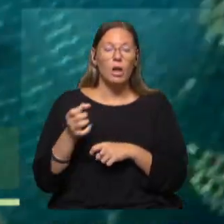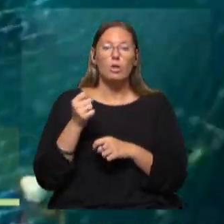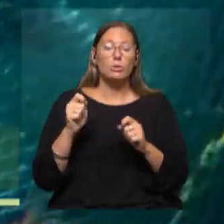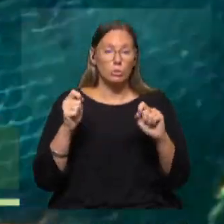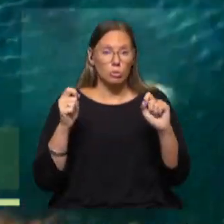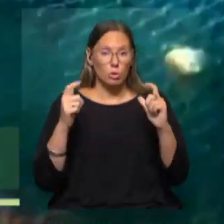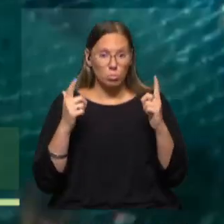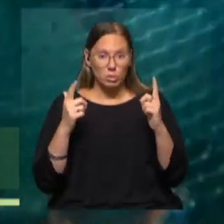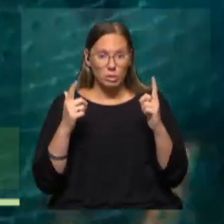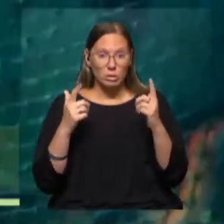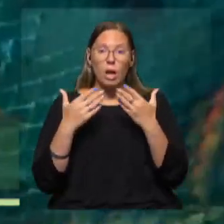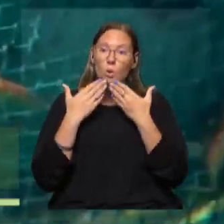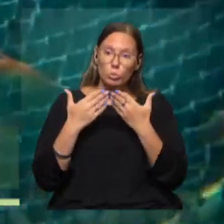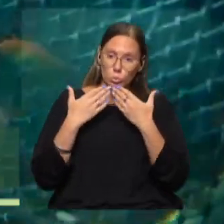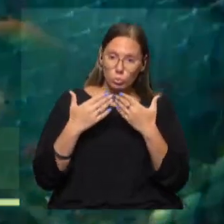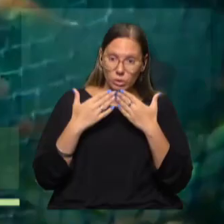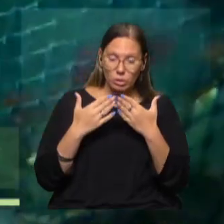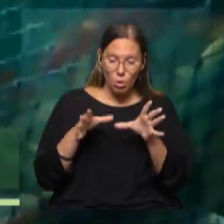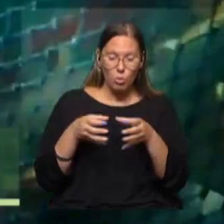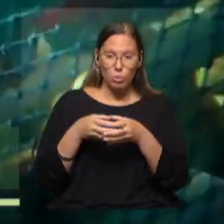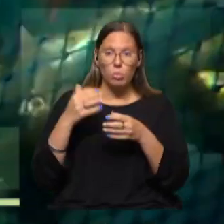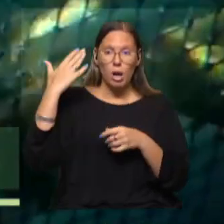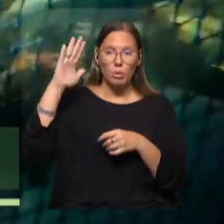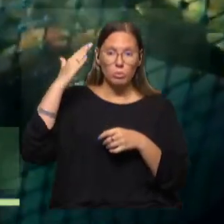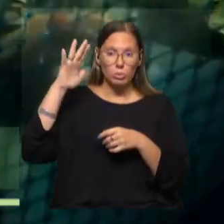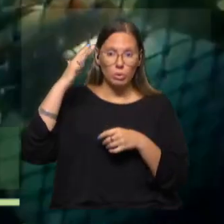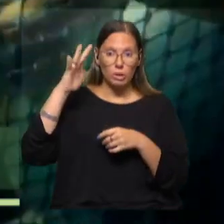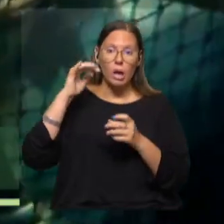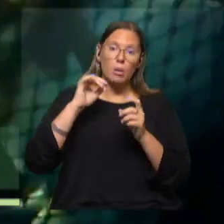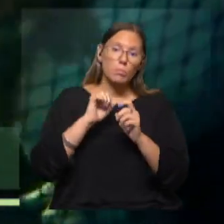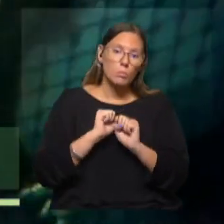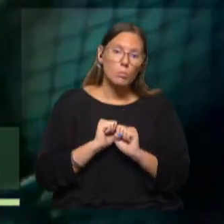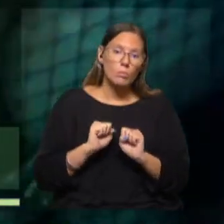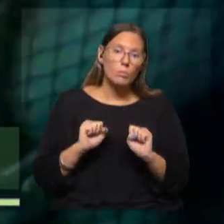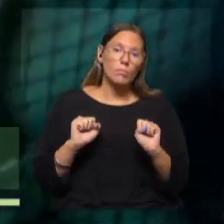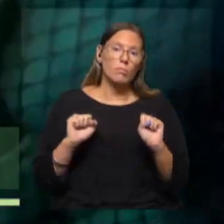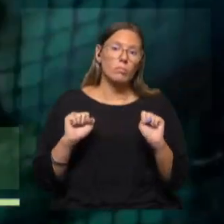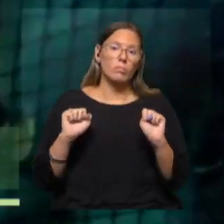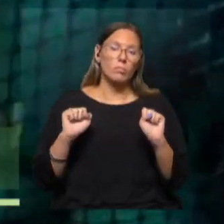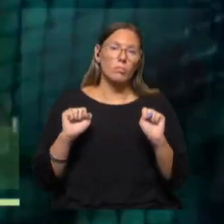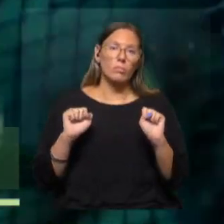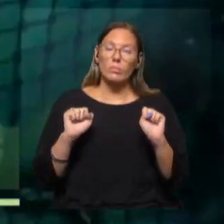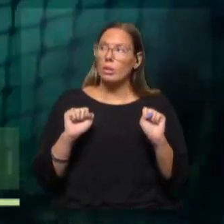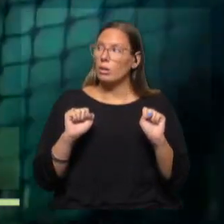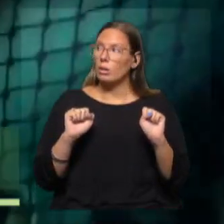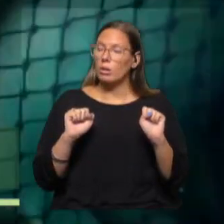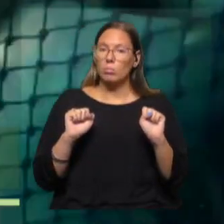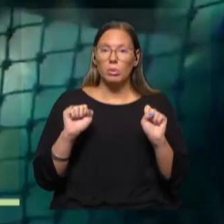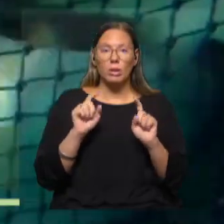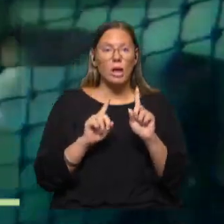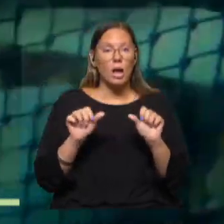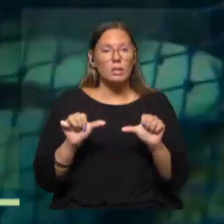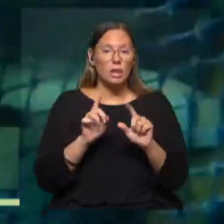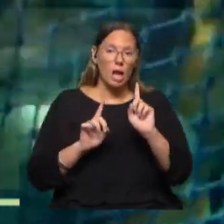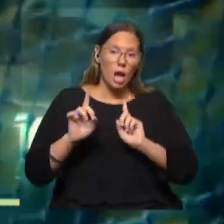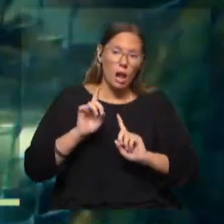que el Consejo Consultivo, las autoridades que pueden ejecutar, que pueden, realizar algún tipo de maniobra con este